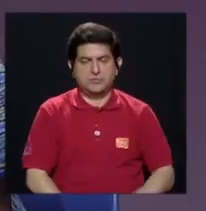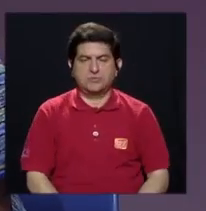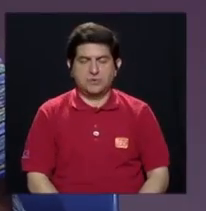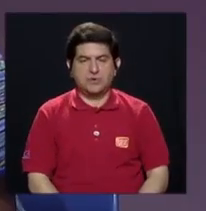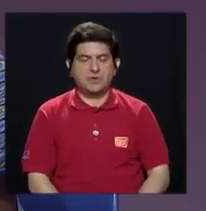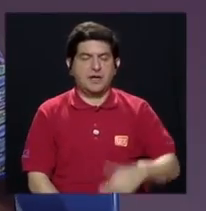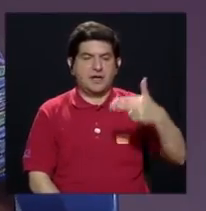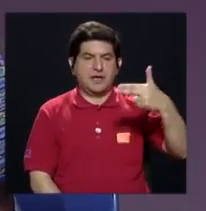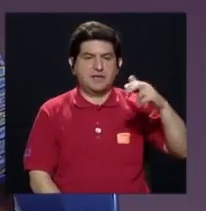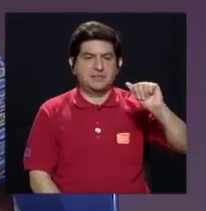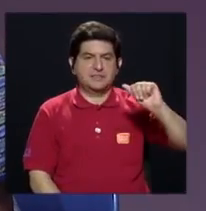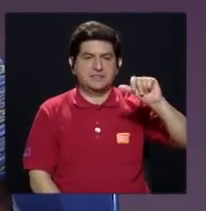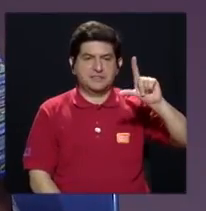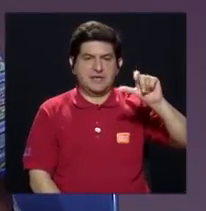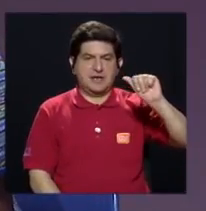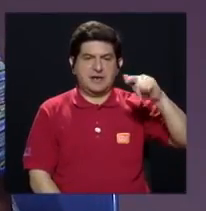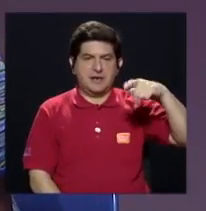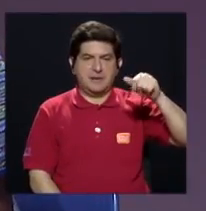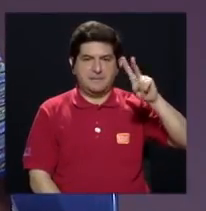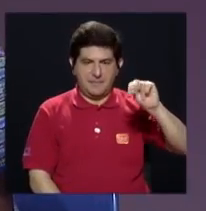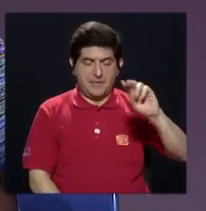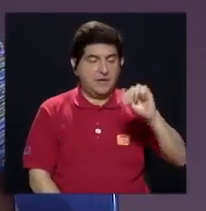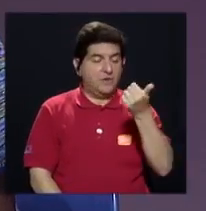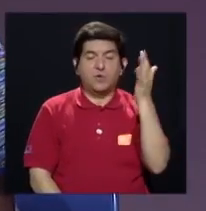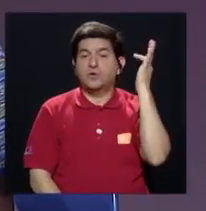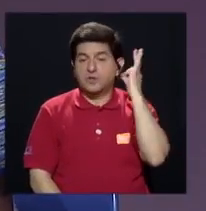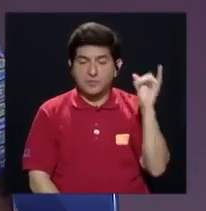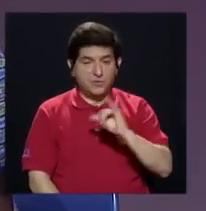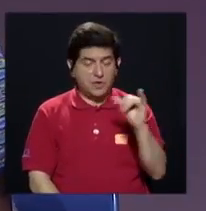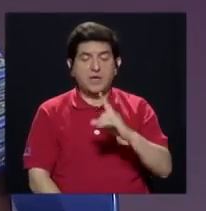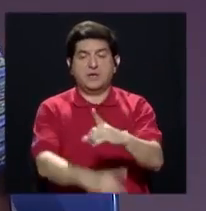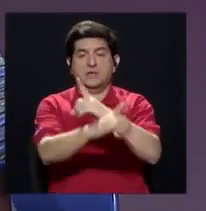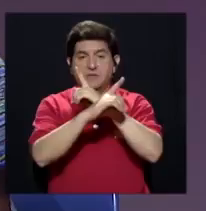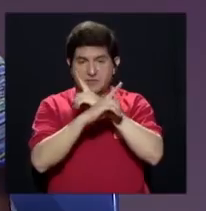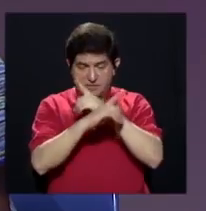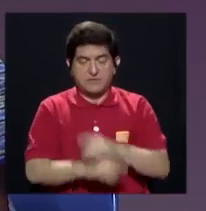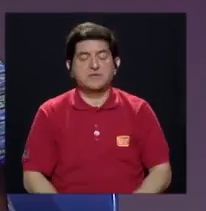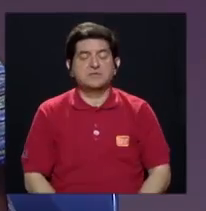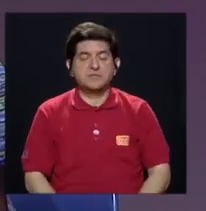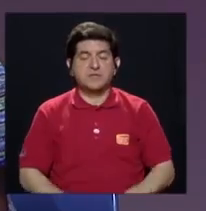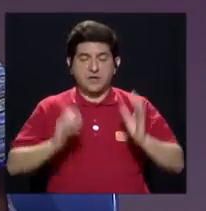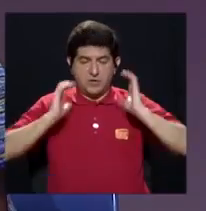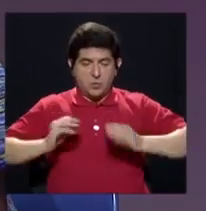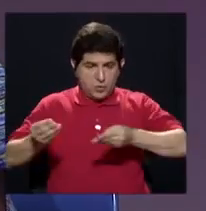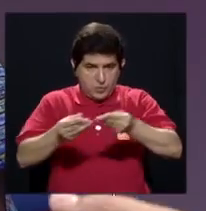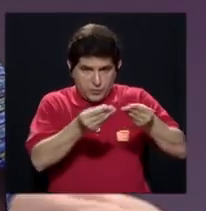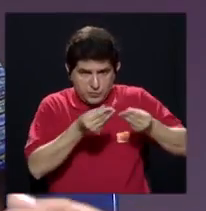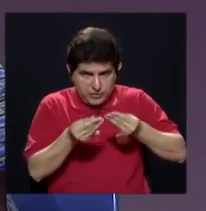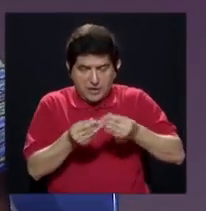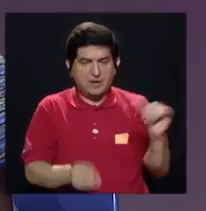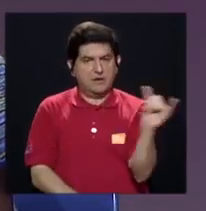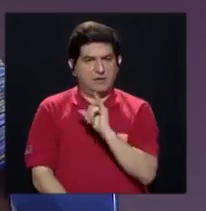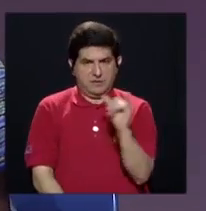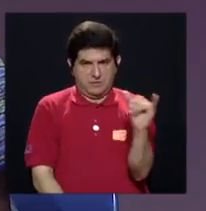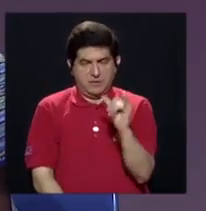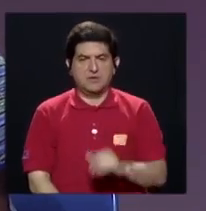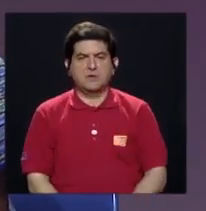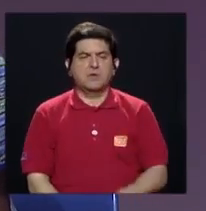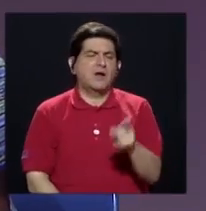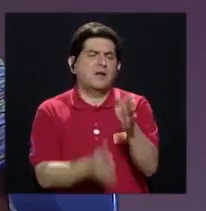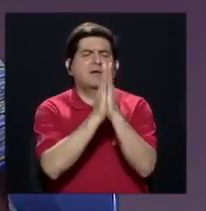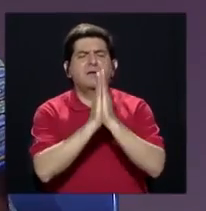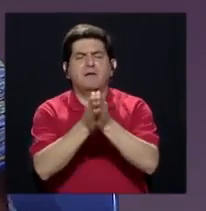xalapan sino que también otras mujeres defensoras de territorio cuerpo tierra pues entonces eh También estaban eh